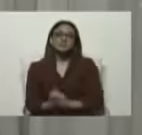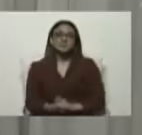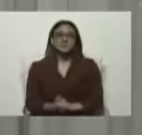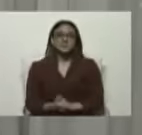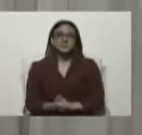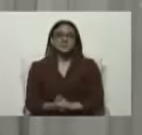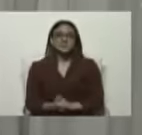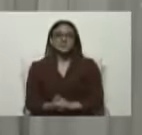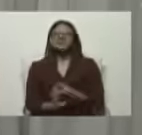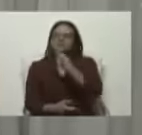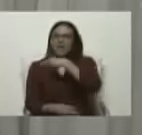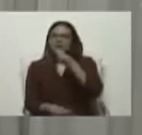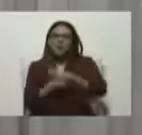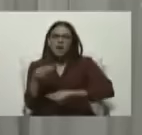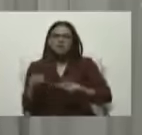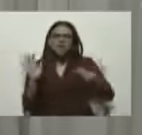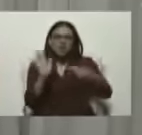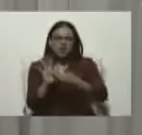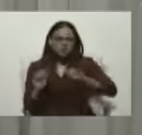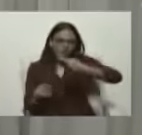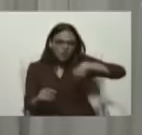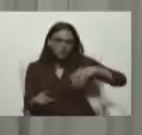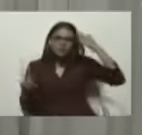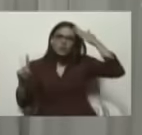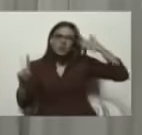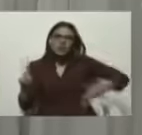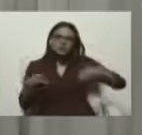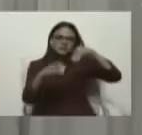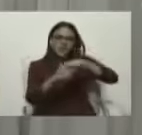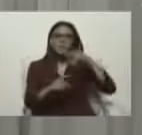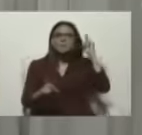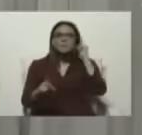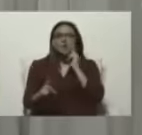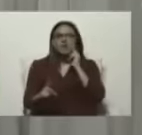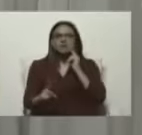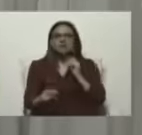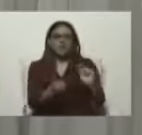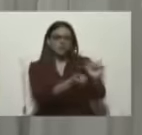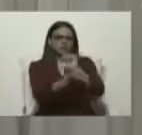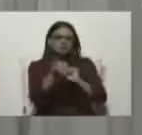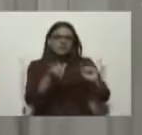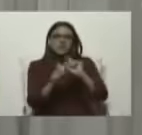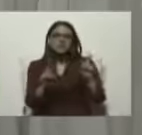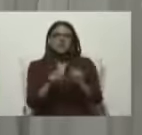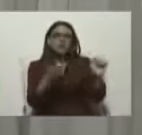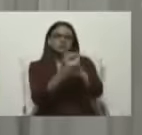están en condiciones de desmantelar la milicia bolivariana, eliminan el Bolívar.